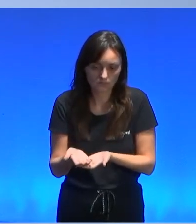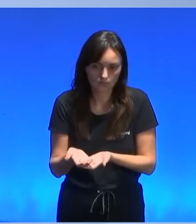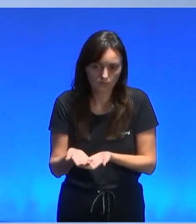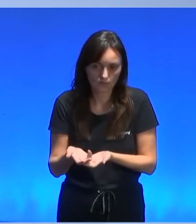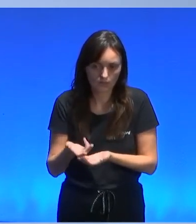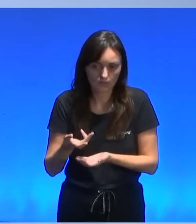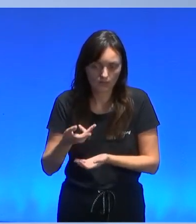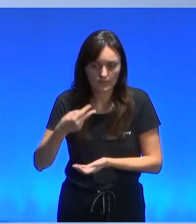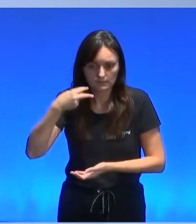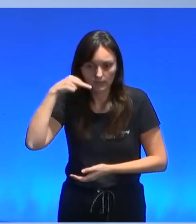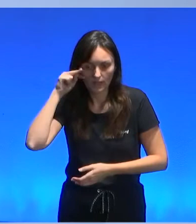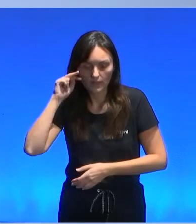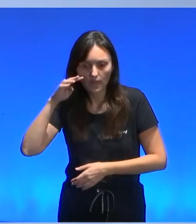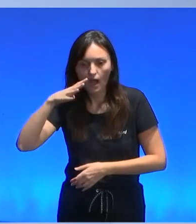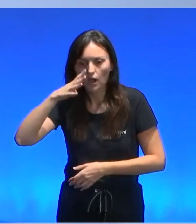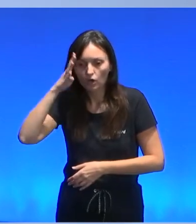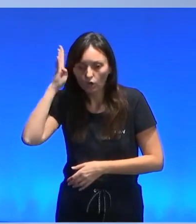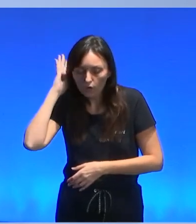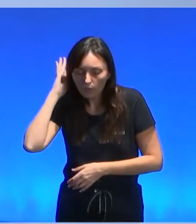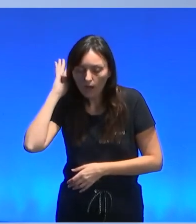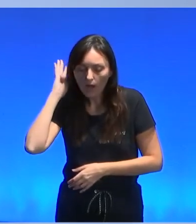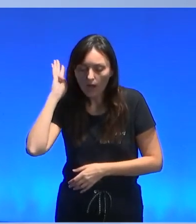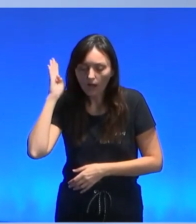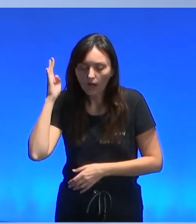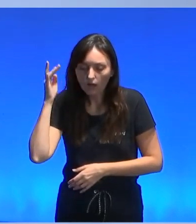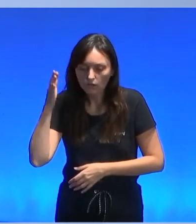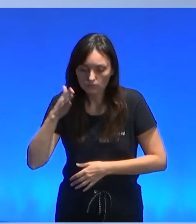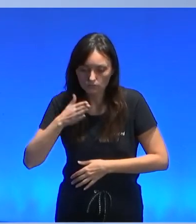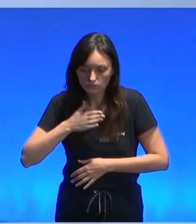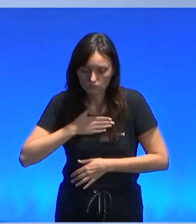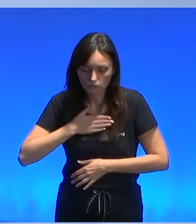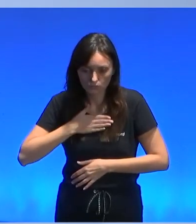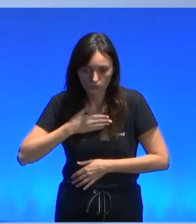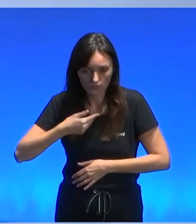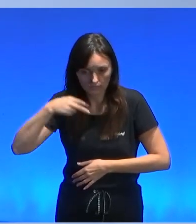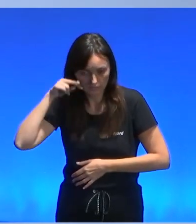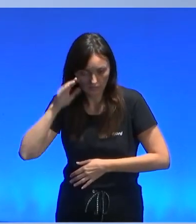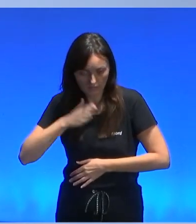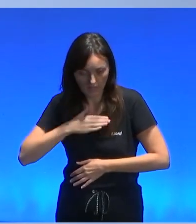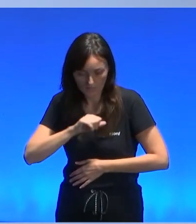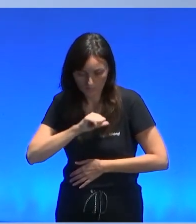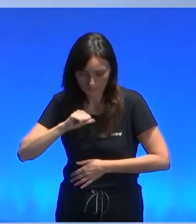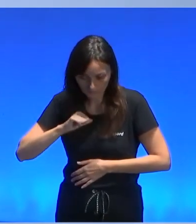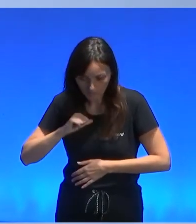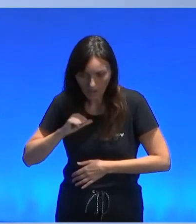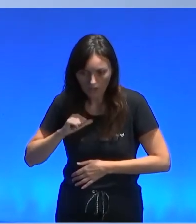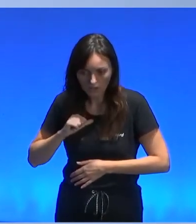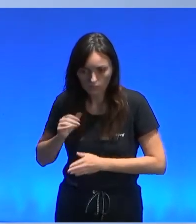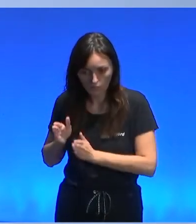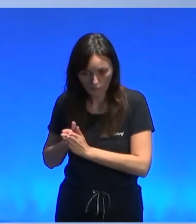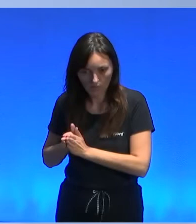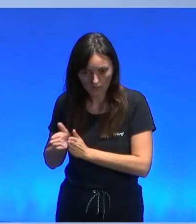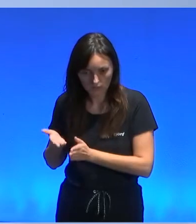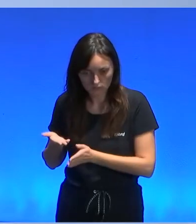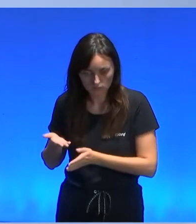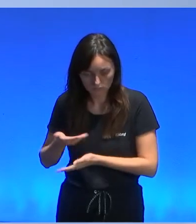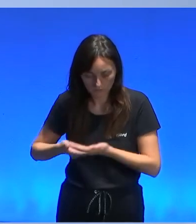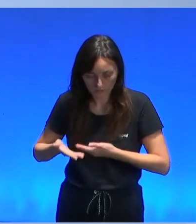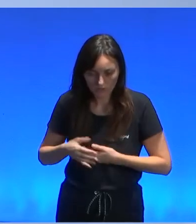Roma, que llevé yo personalmente con mis colaboradores, con mis colegas,